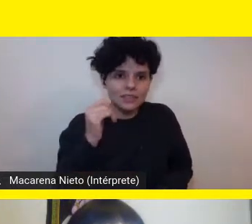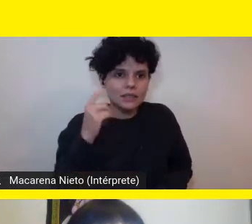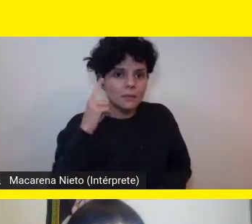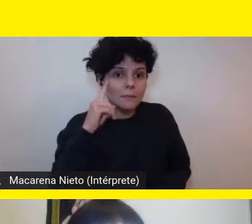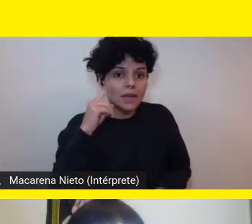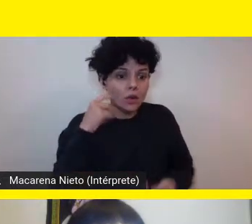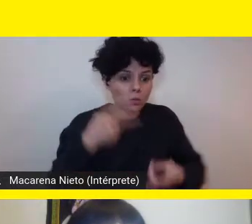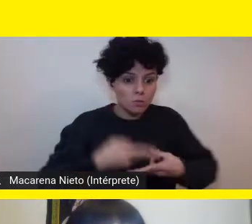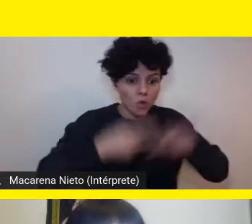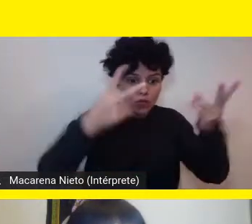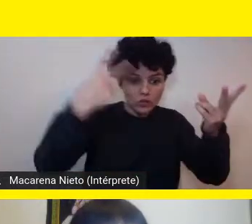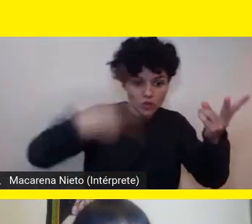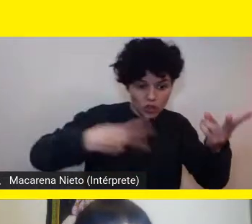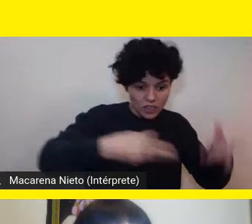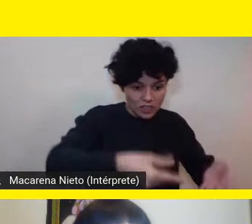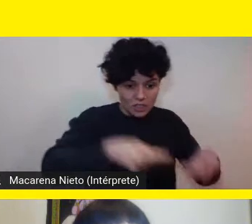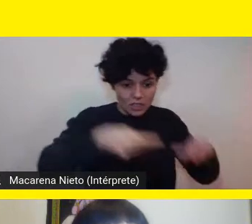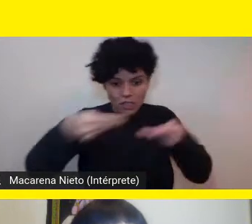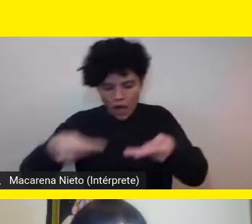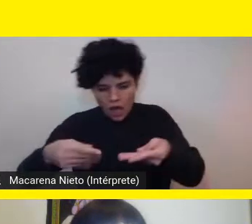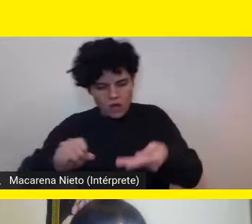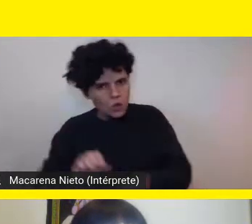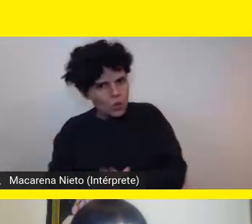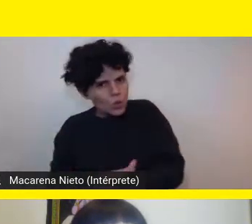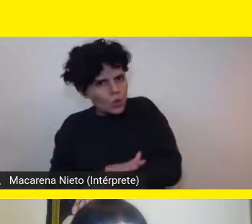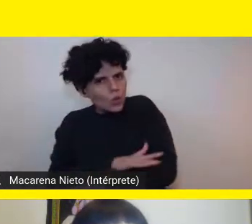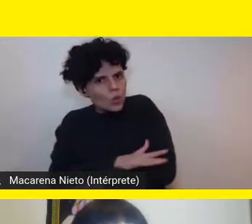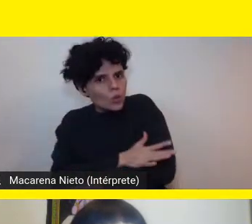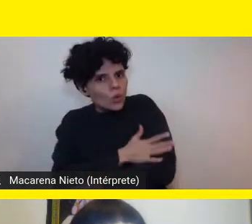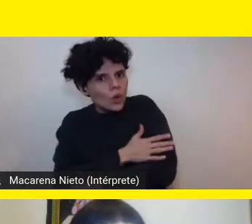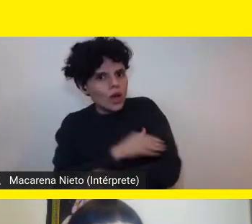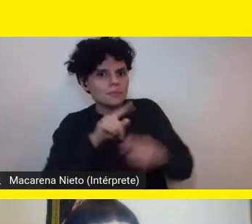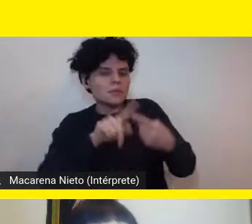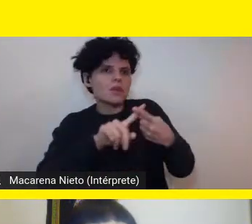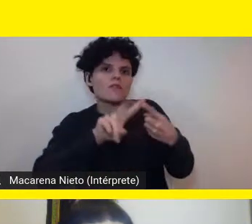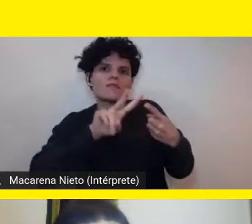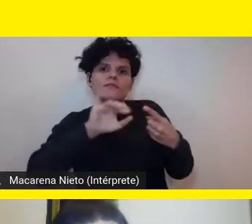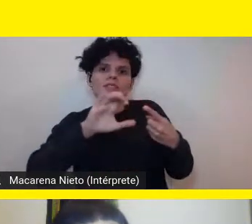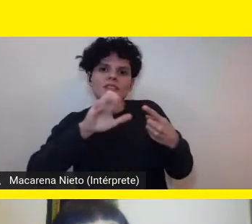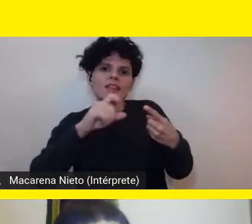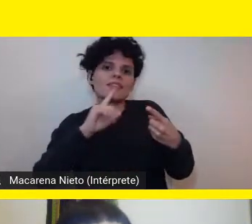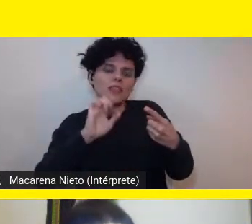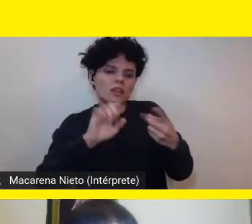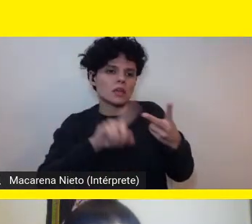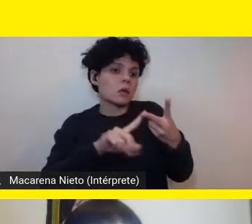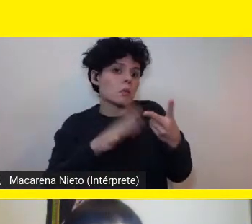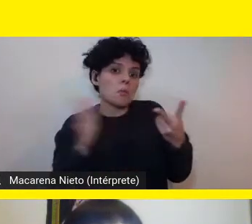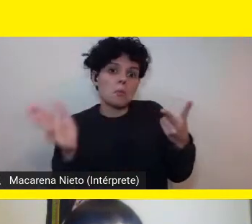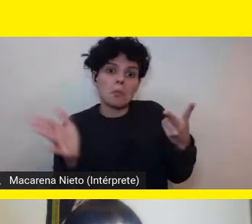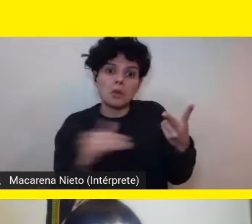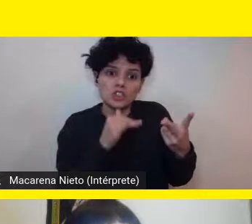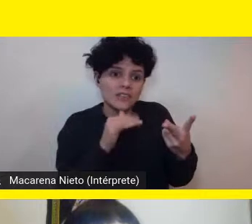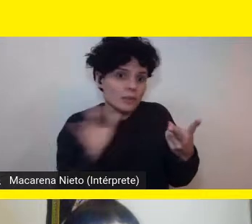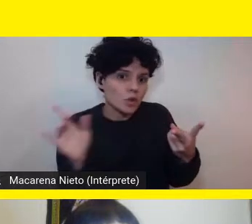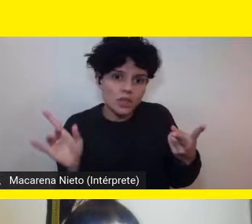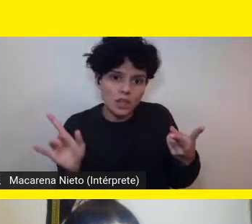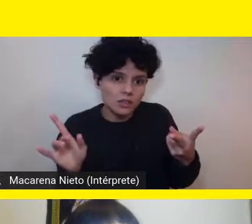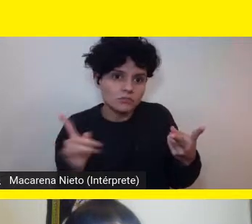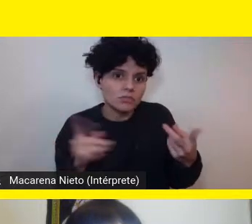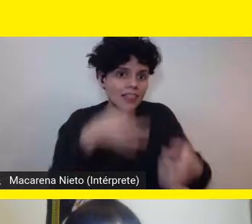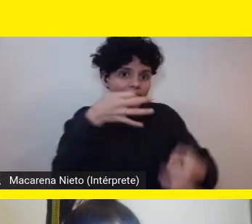publicación. Fue primero don Vicente y después alguien. No sabemos, no sé si se sabe, pero alguien en el tribunal lo declaró